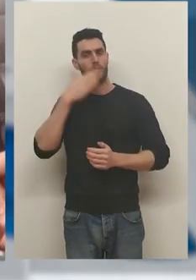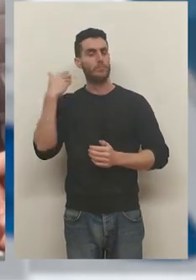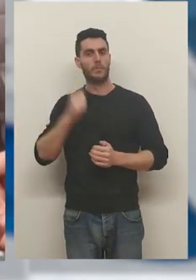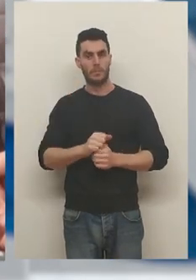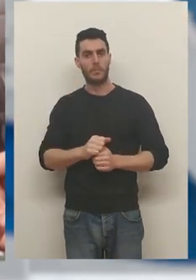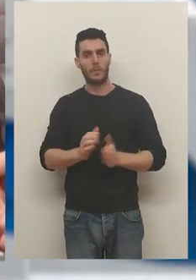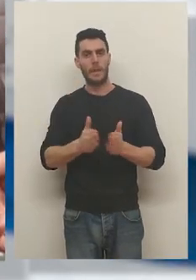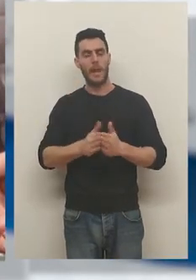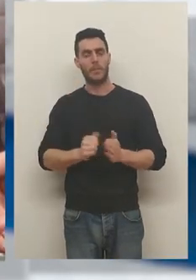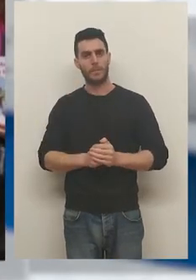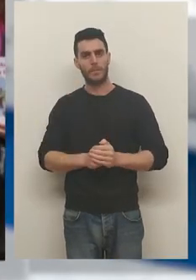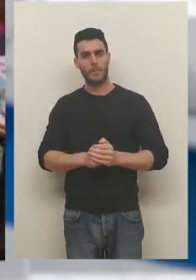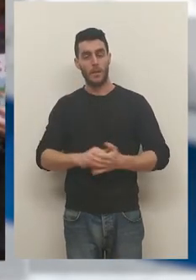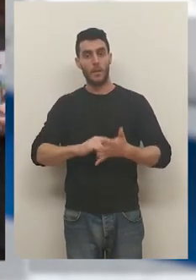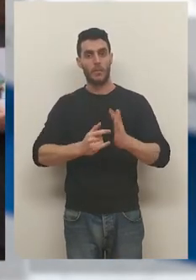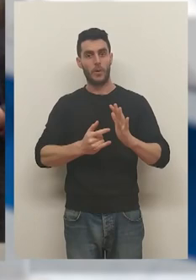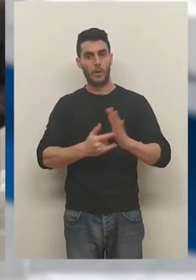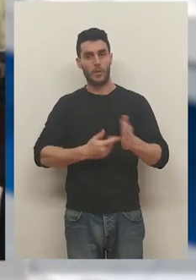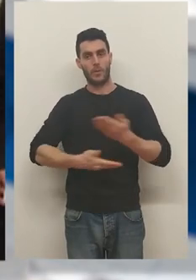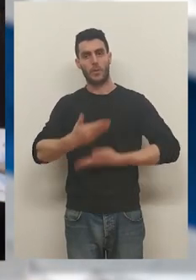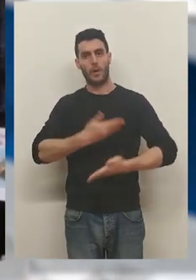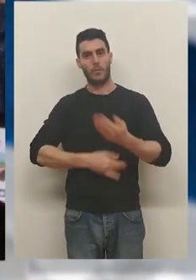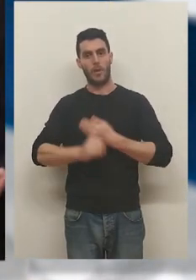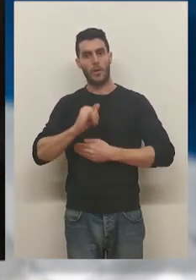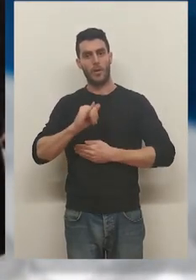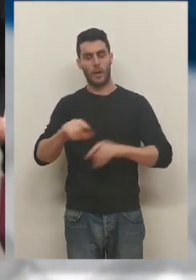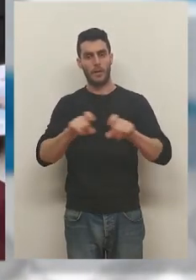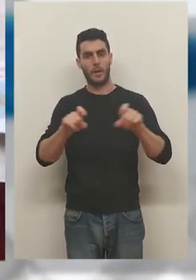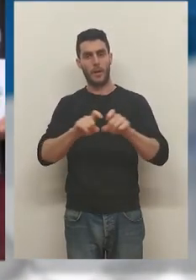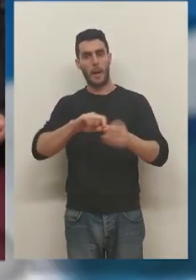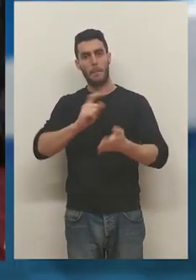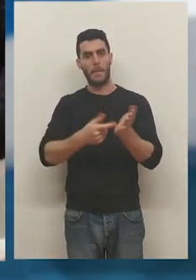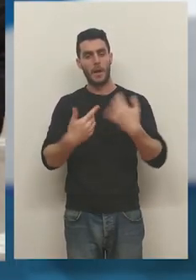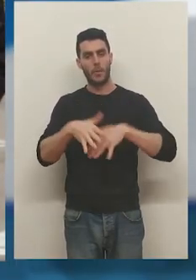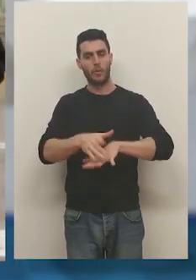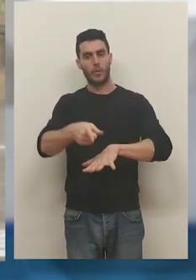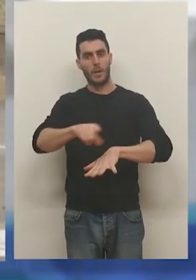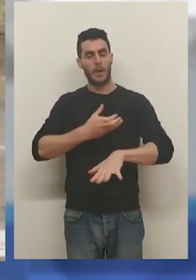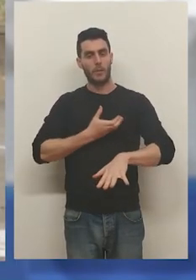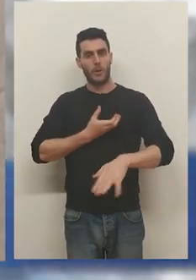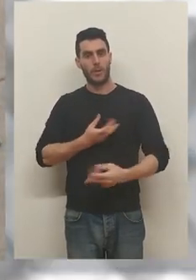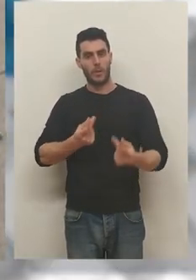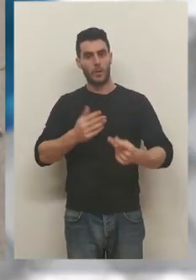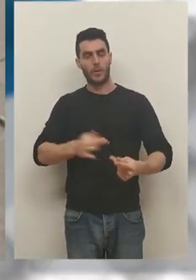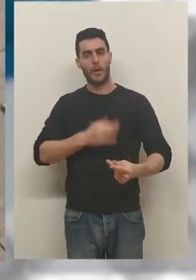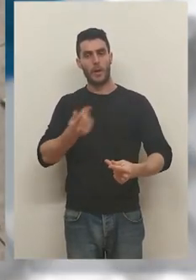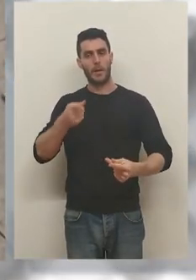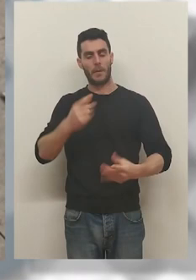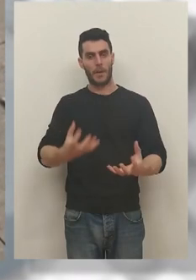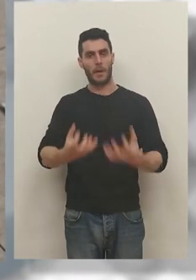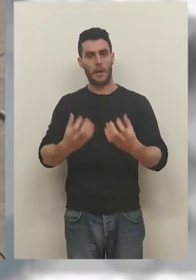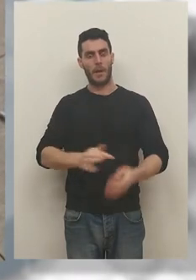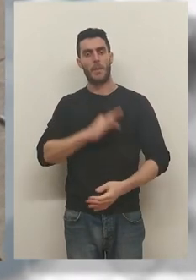y estoy muy orgullosa de hacer el libro El proyecto cuenta con la colaboración de la entidad plena inclusión y el ayuntamiento de logroño además